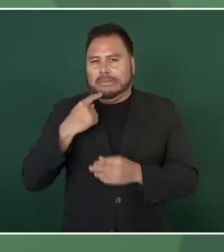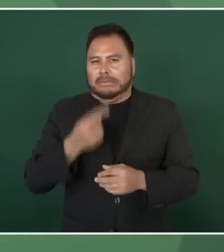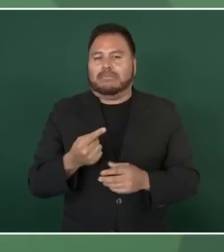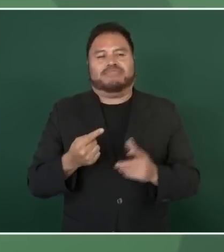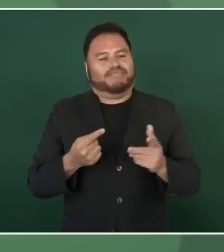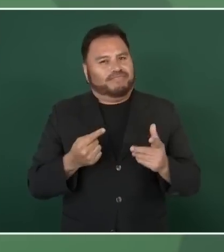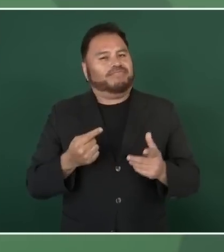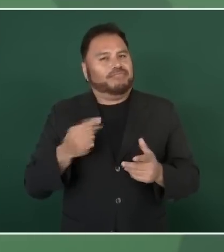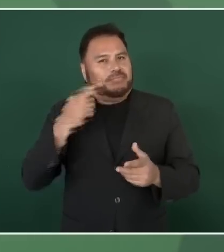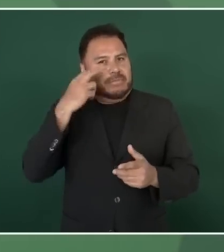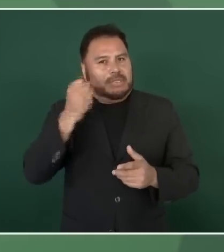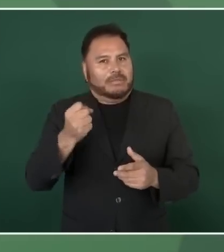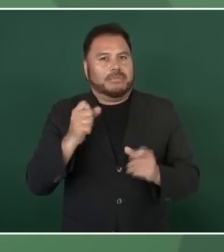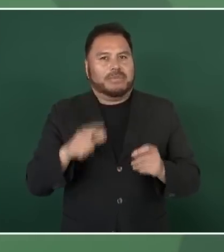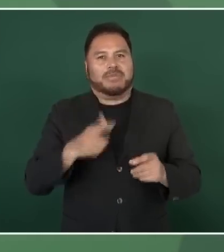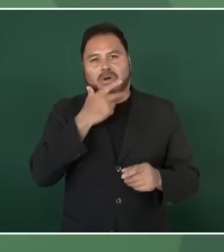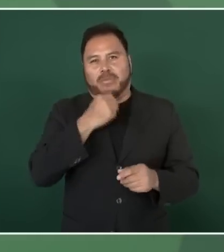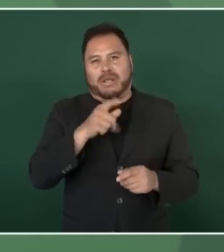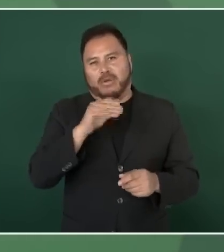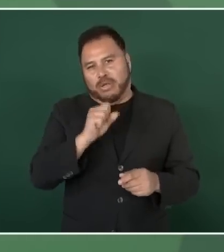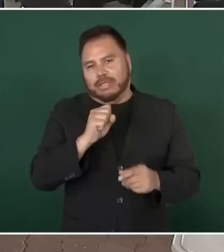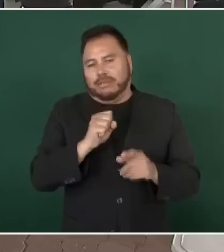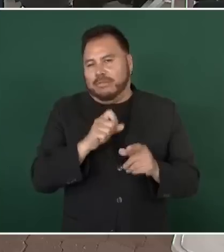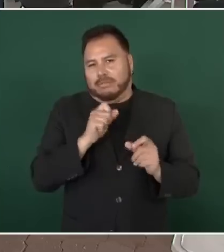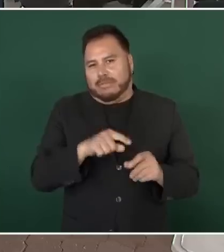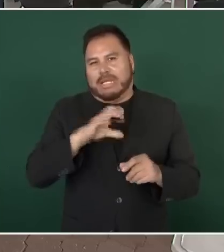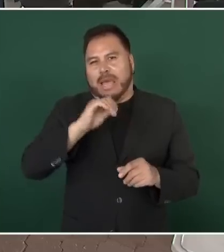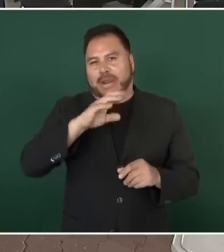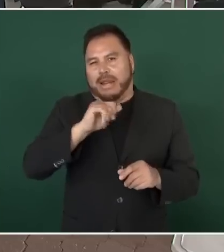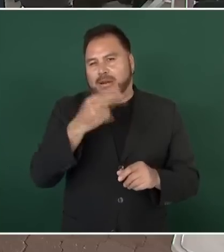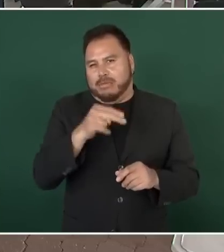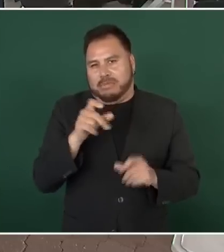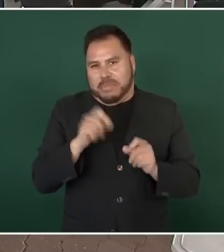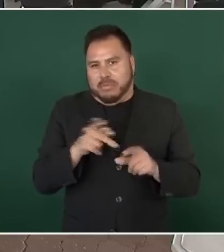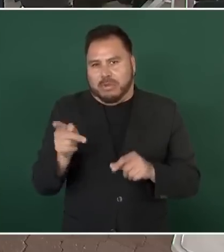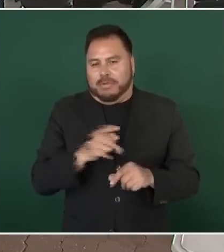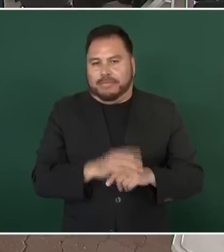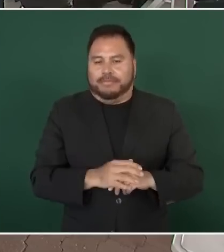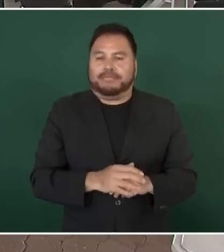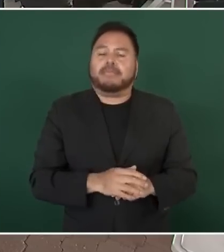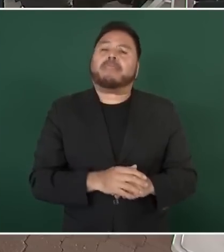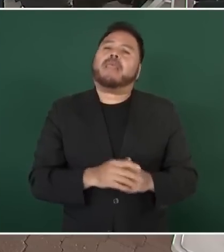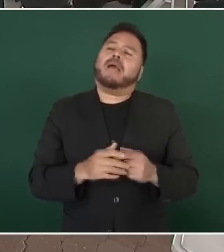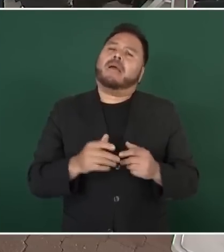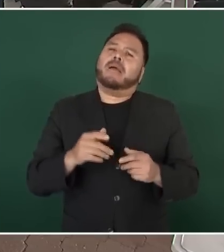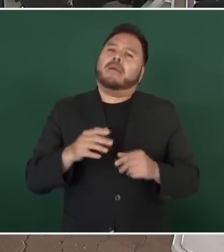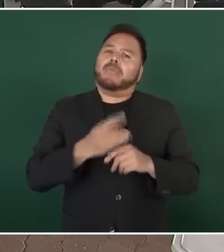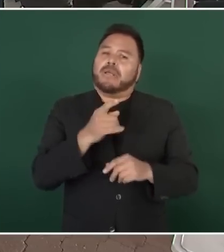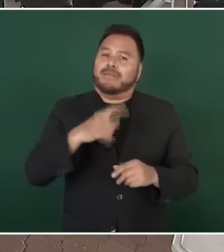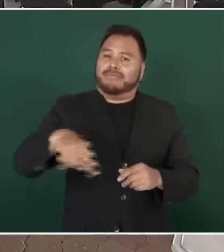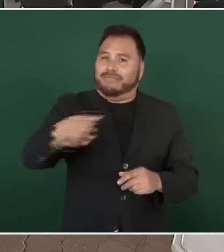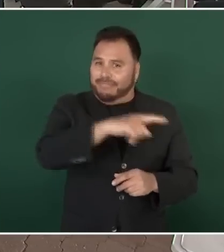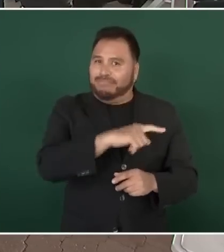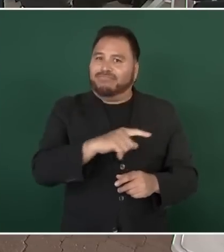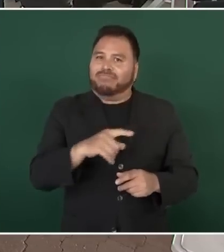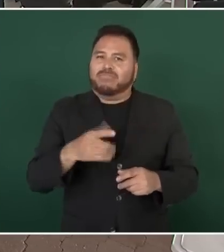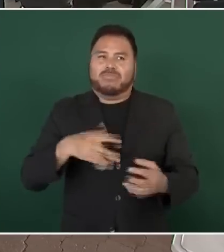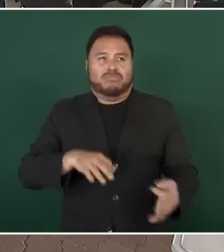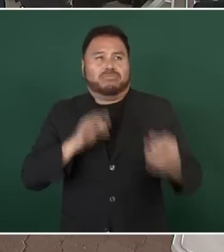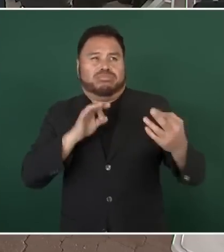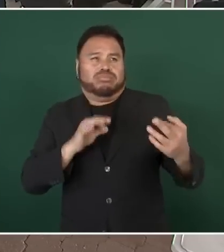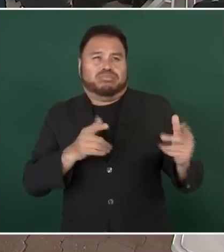sinónimo de Luis Cabreras, en el sentido de que las rebeliones armadas se